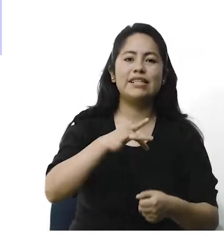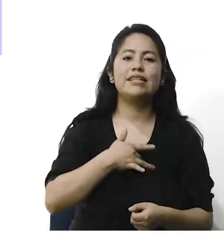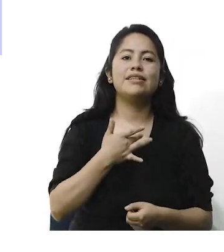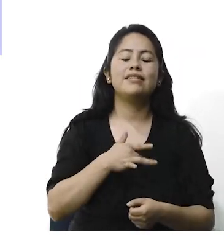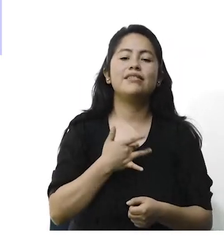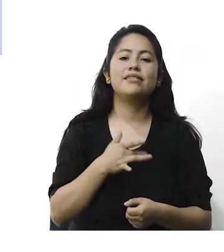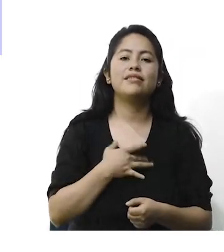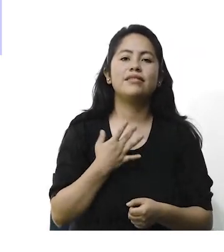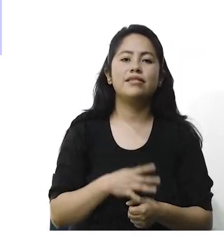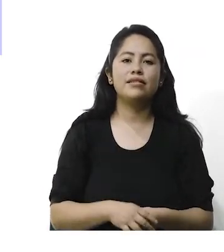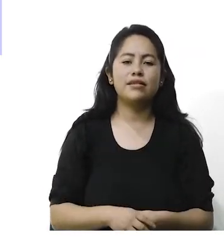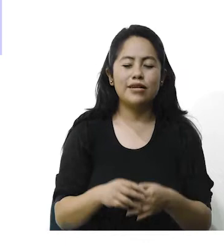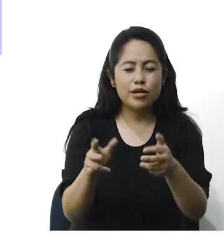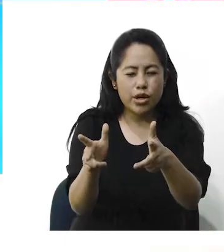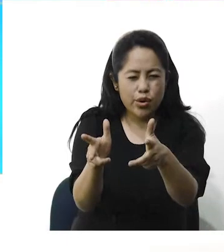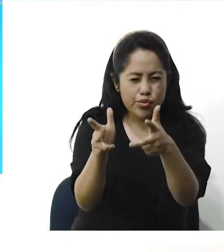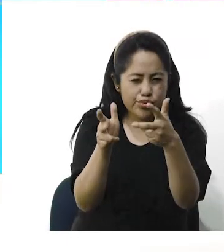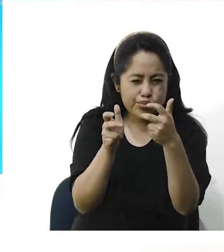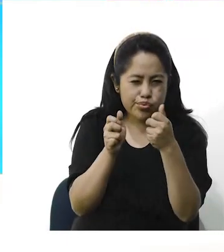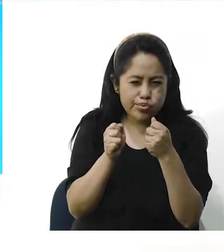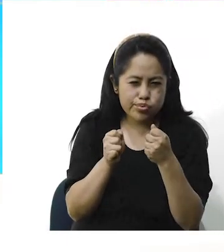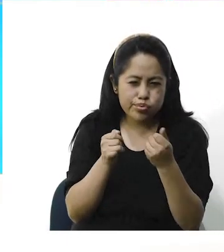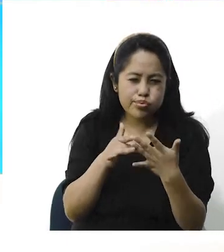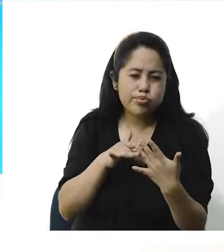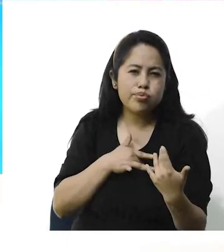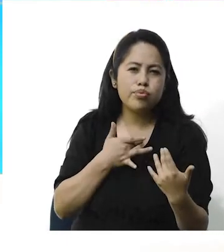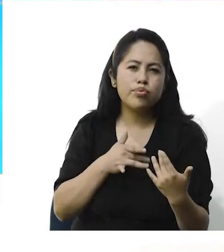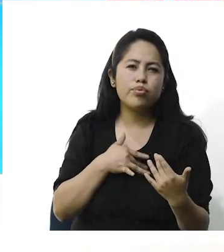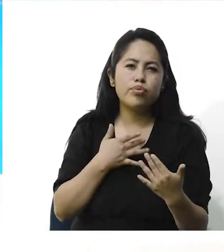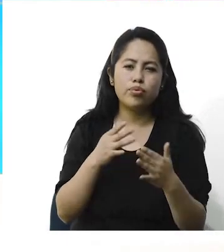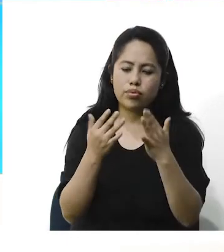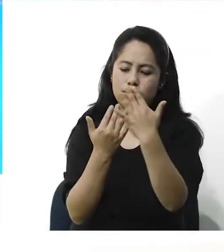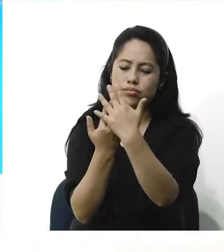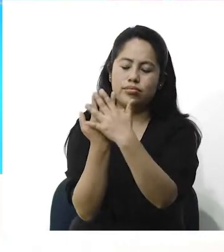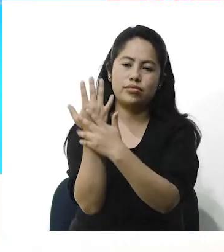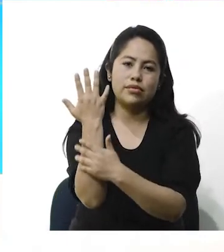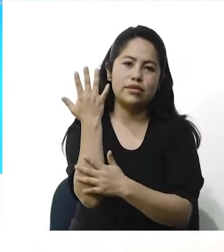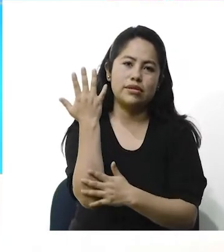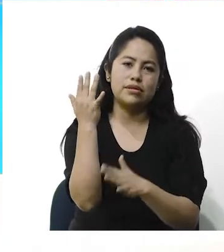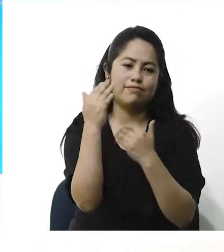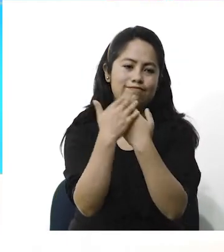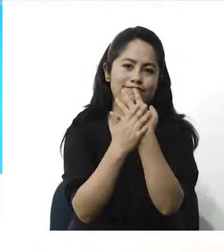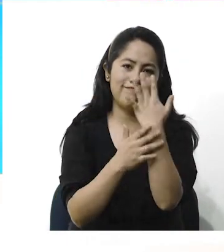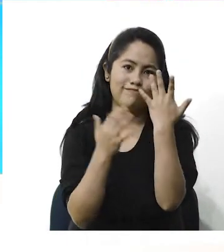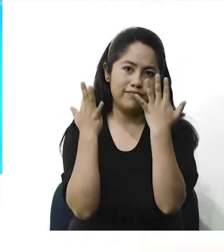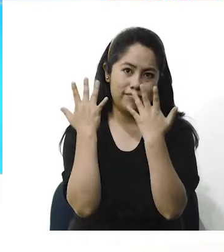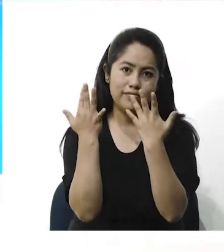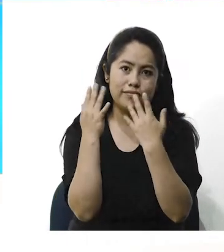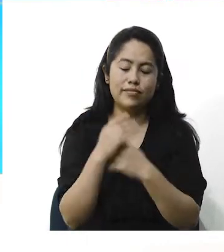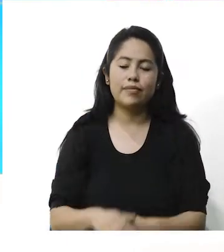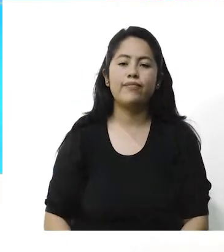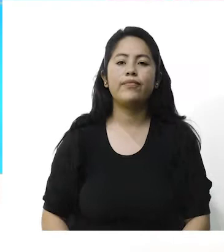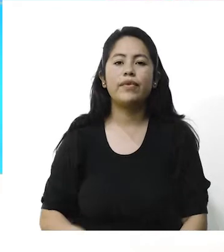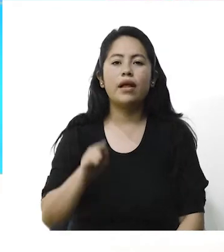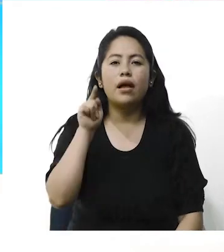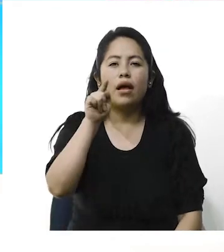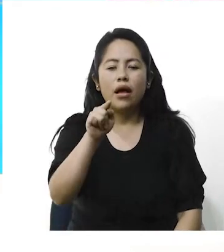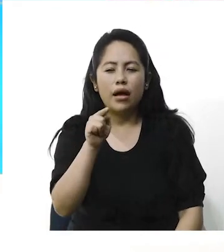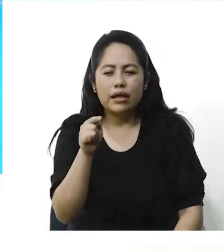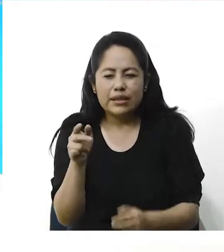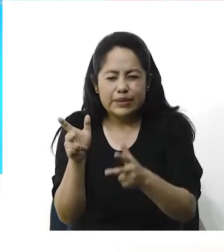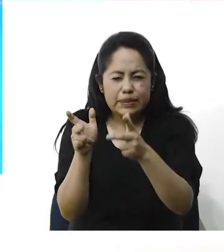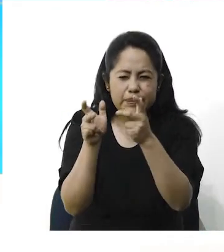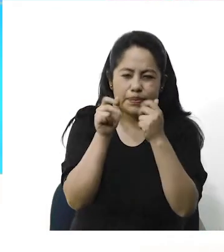las percepciones de lo que es de los sentidos, el tacto. Entonces, la neurona sensitiva va a captar ese dolor y lo